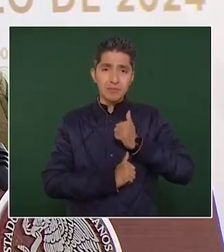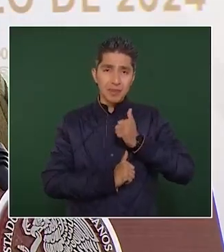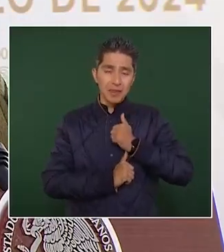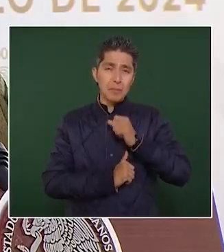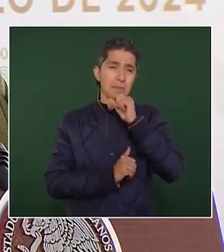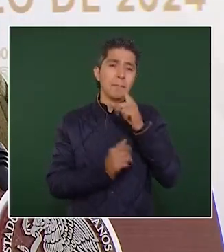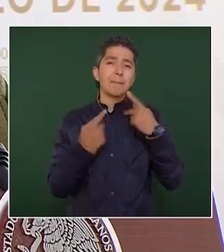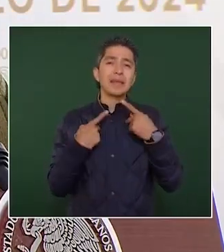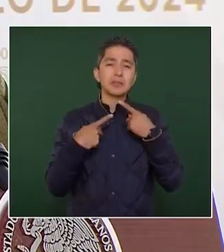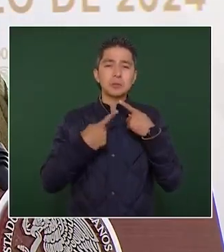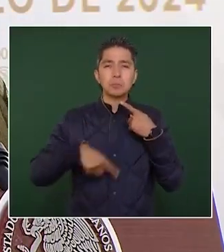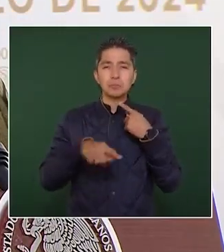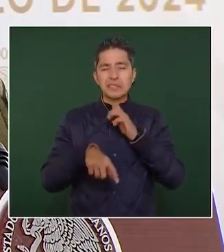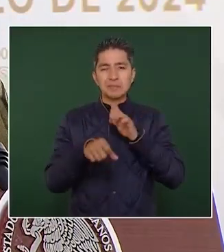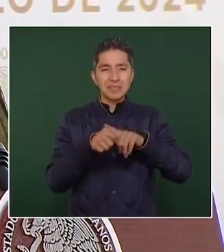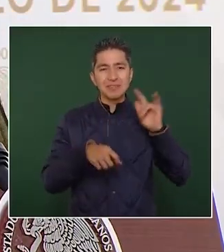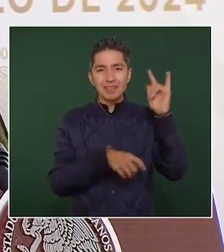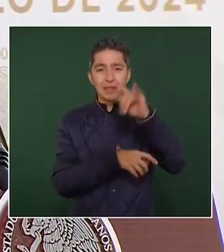Aérea tiene